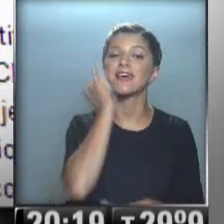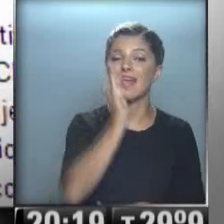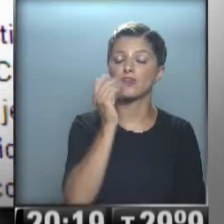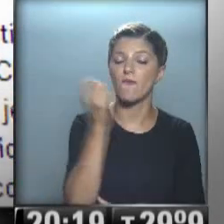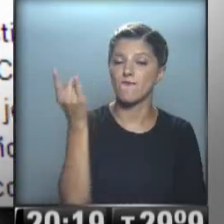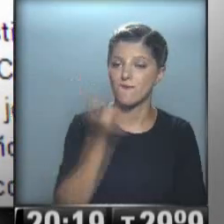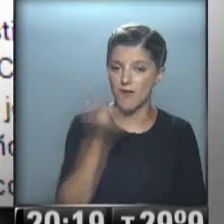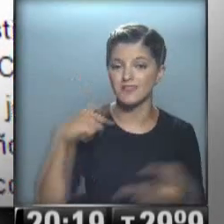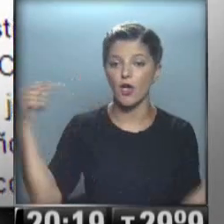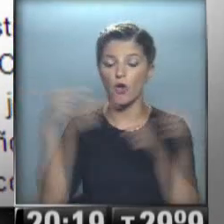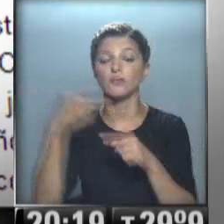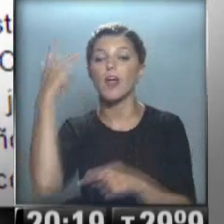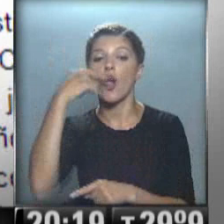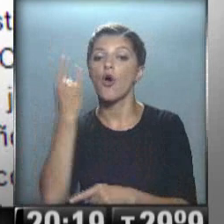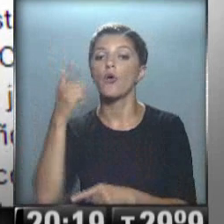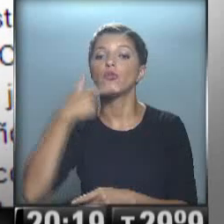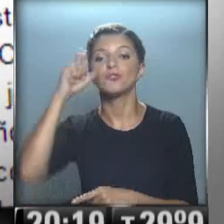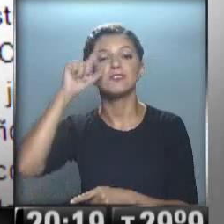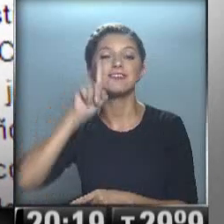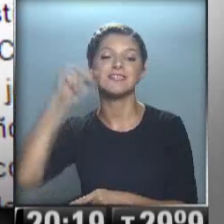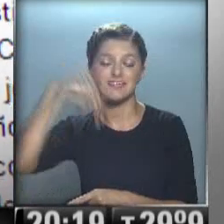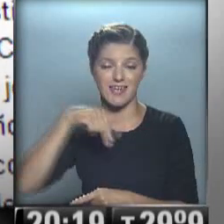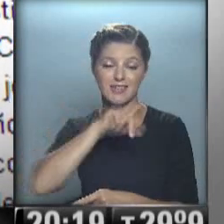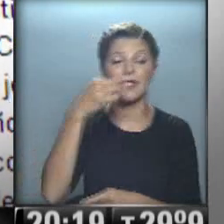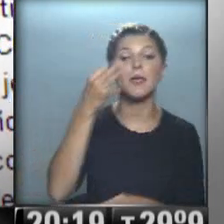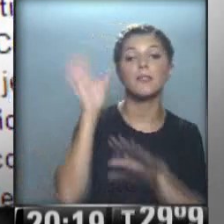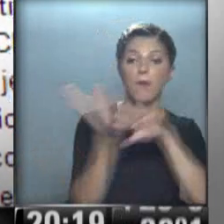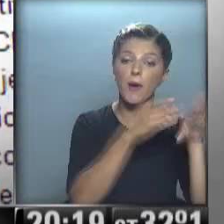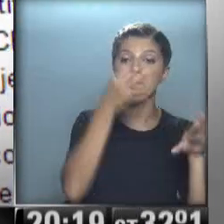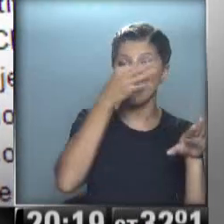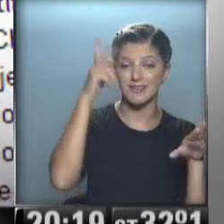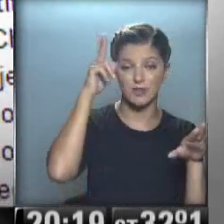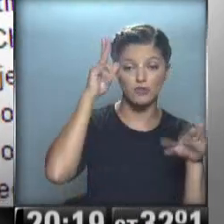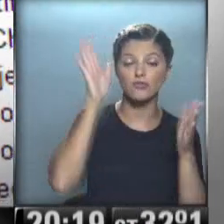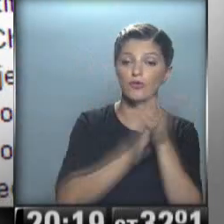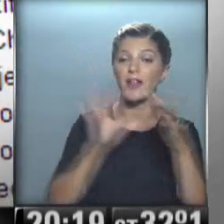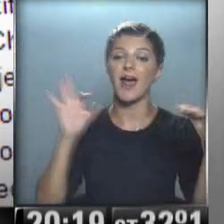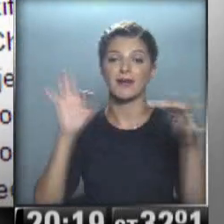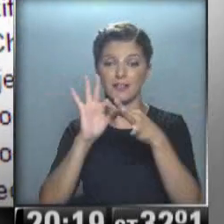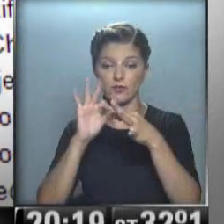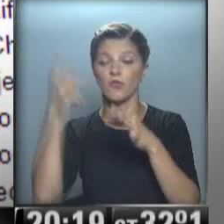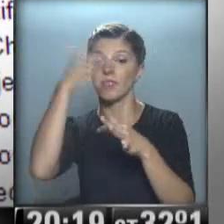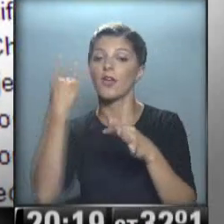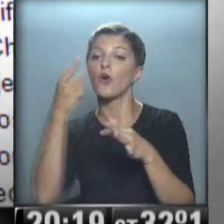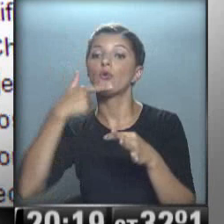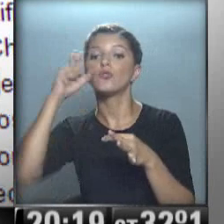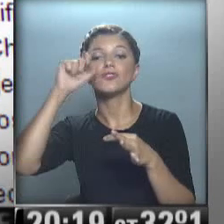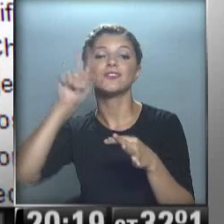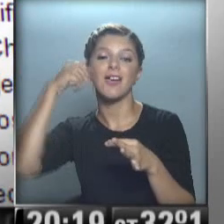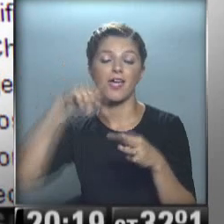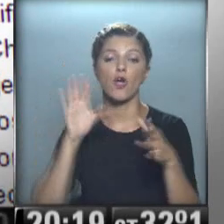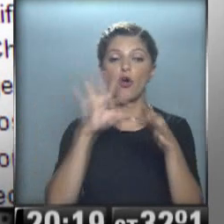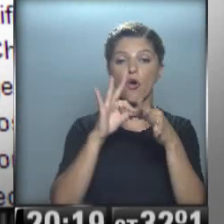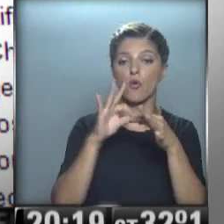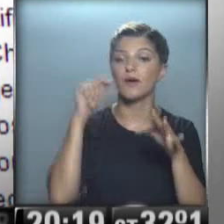poder de saddam hussein y 28 acerca de la supuesta relación del autócrata saddam hussein con alca de los atentados es